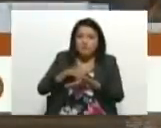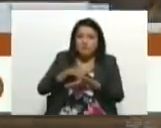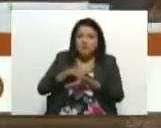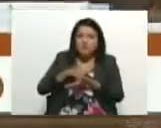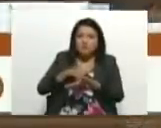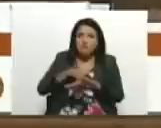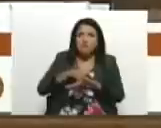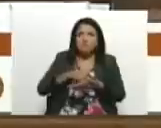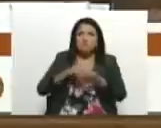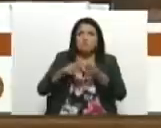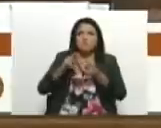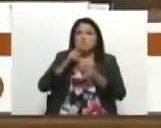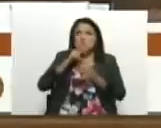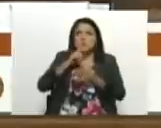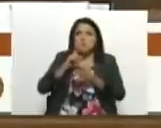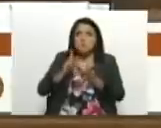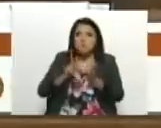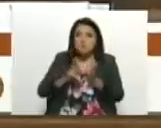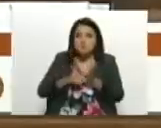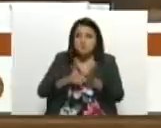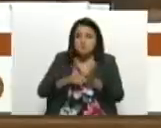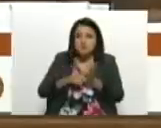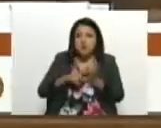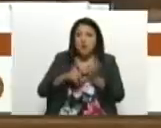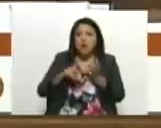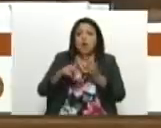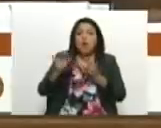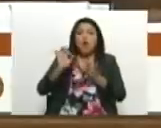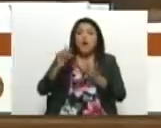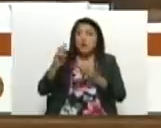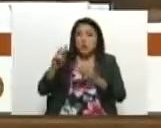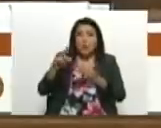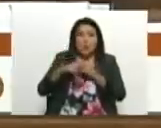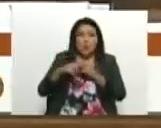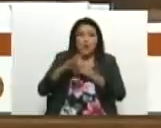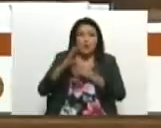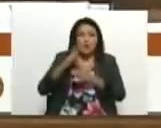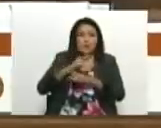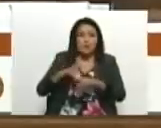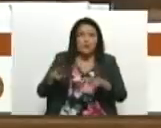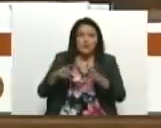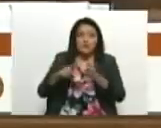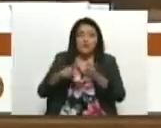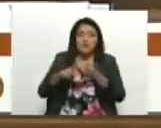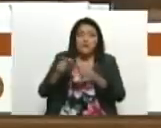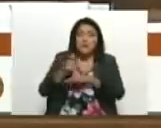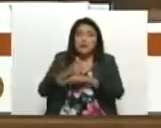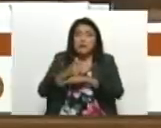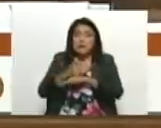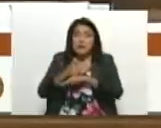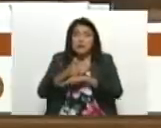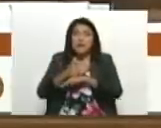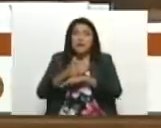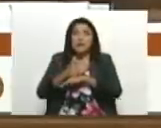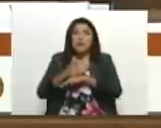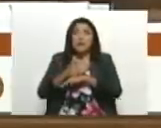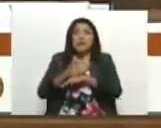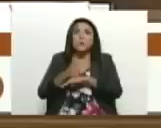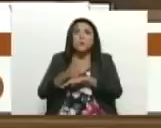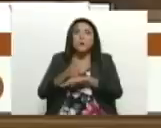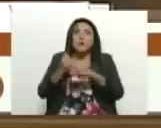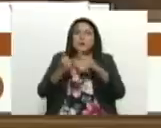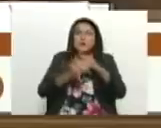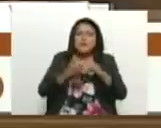indemne, o como que ocurrió en la Cuarta República, que el Estado simplemente, o los poderes públicos del Estado,